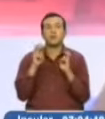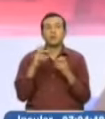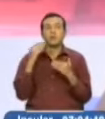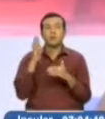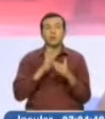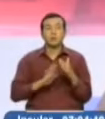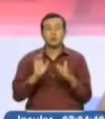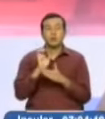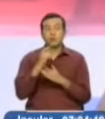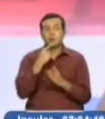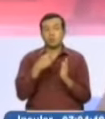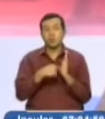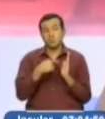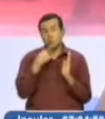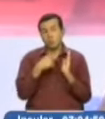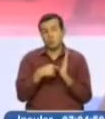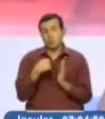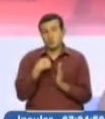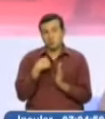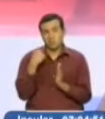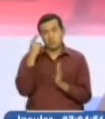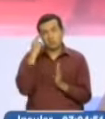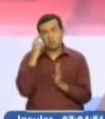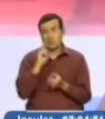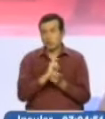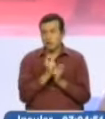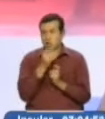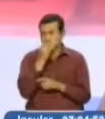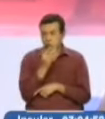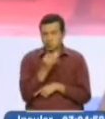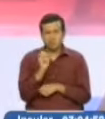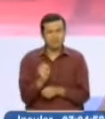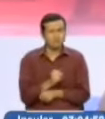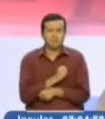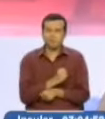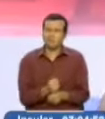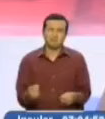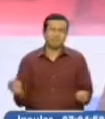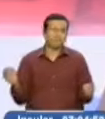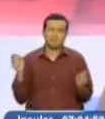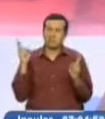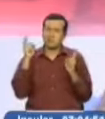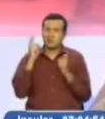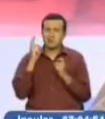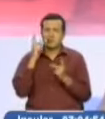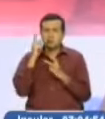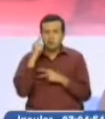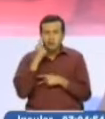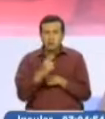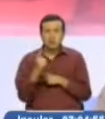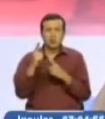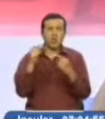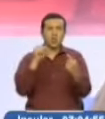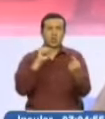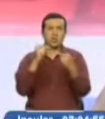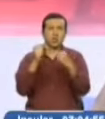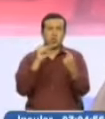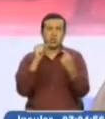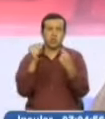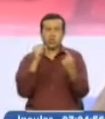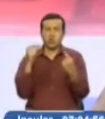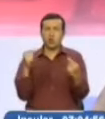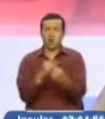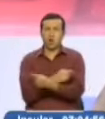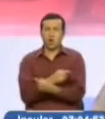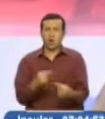de aquí en más. Es decir, yo no creo que las cosas vayan a cambiar más allá de profundizarse los alineamientos, los antagonismos y las